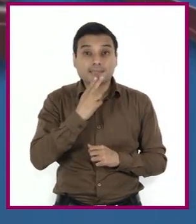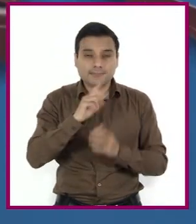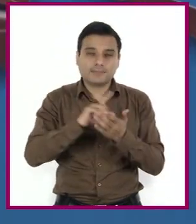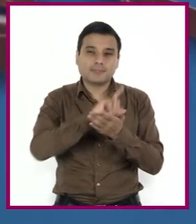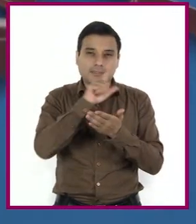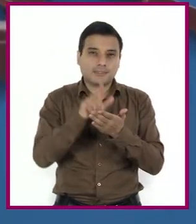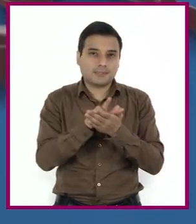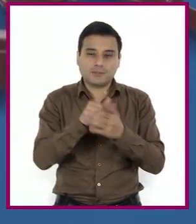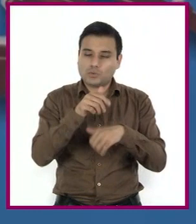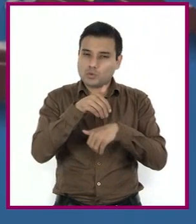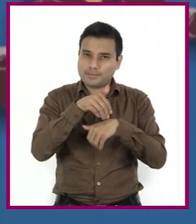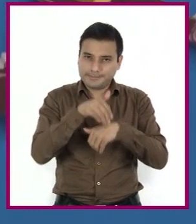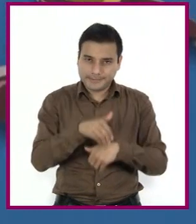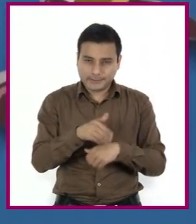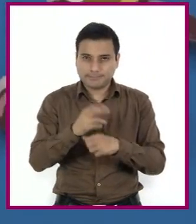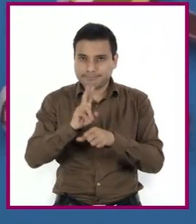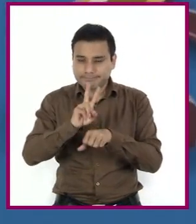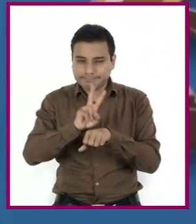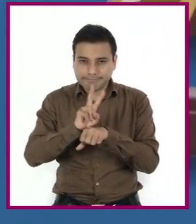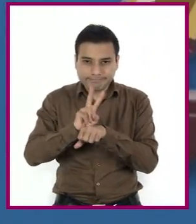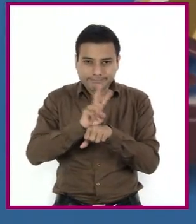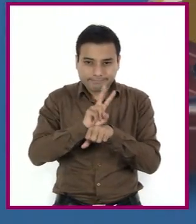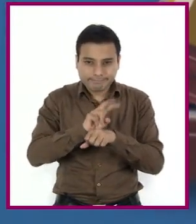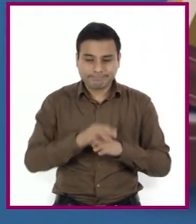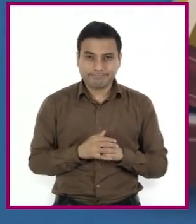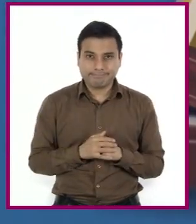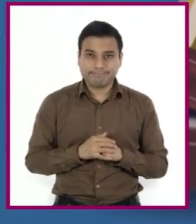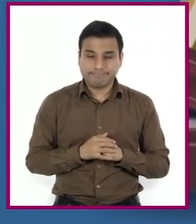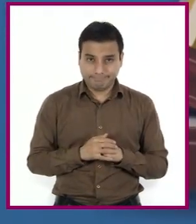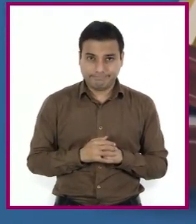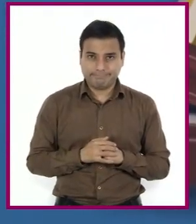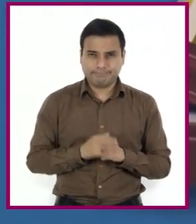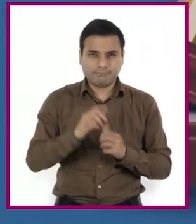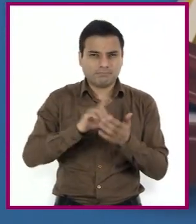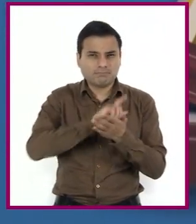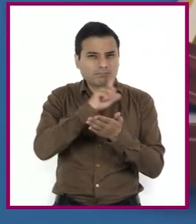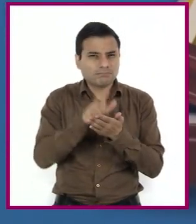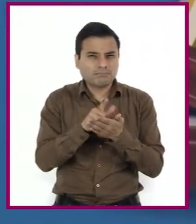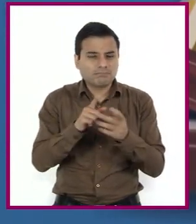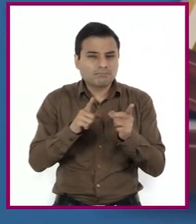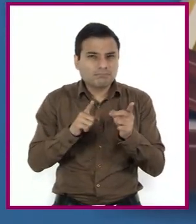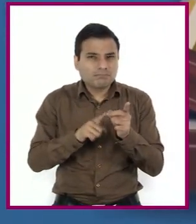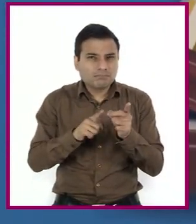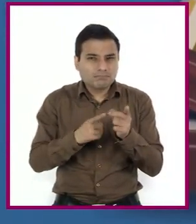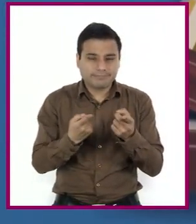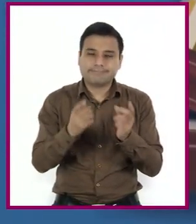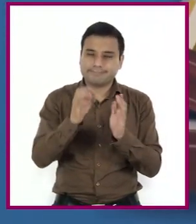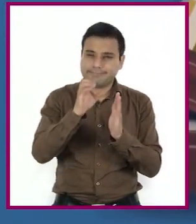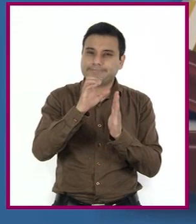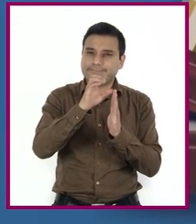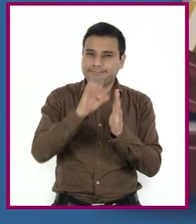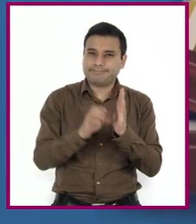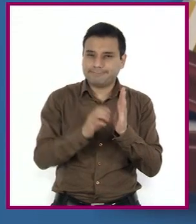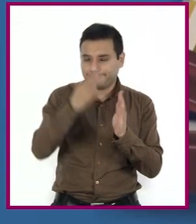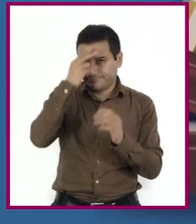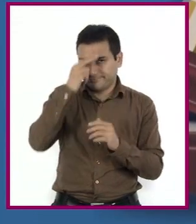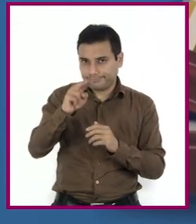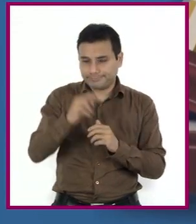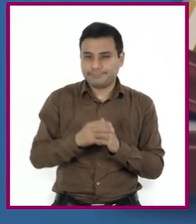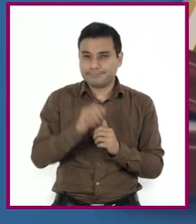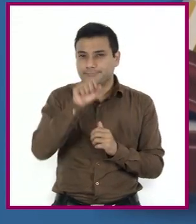ley y, en general, todas las normas contenidas en la Constitución Política de los Estados Unidos Mexicanos, los